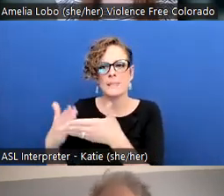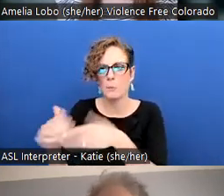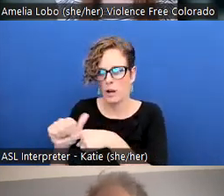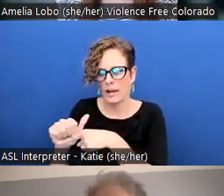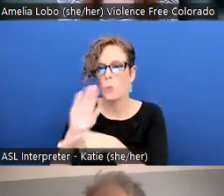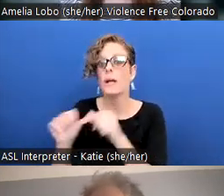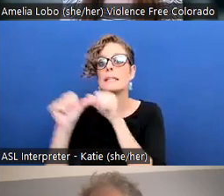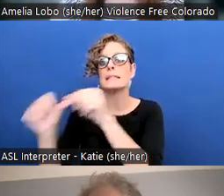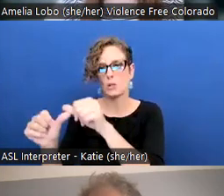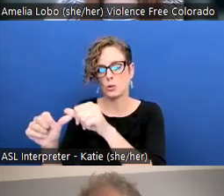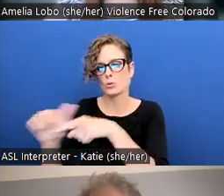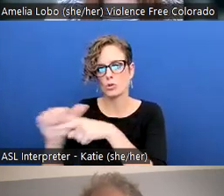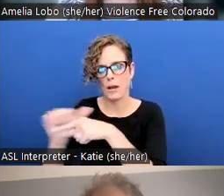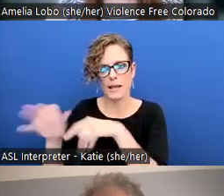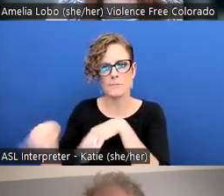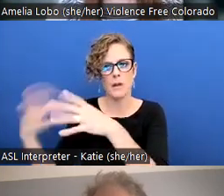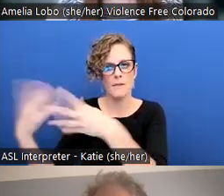gente, están proviendo